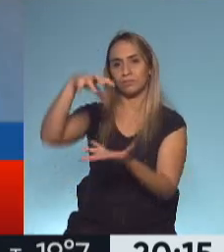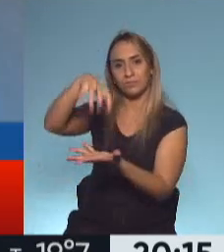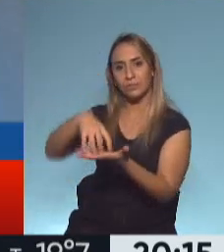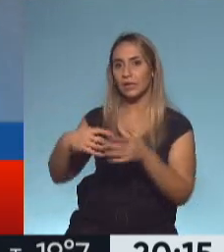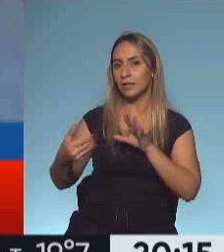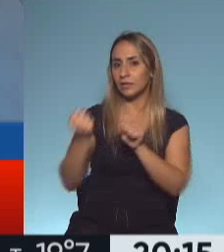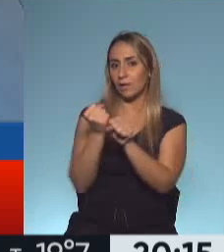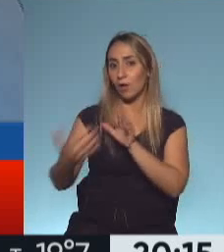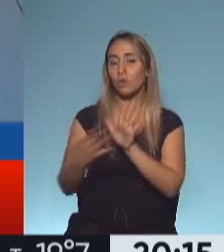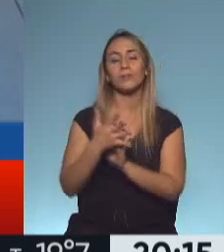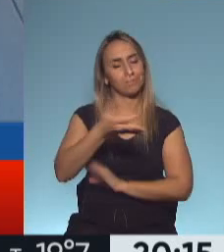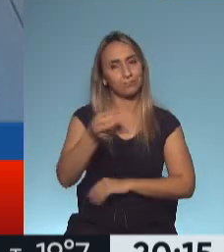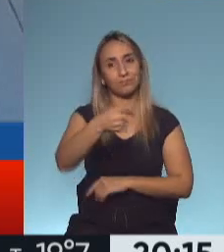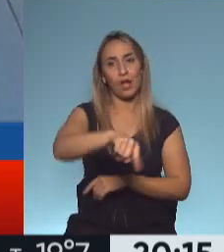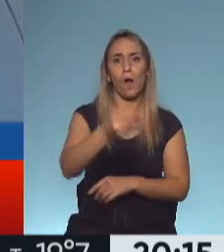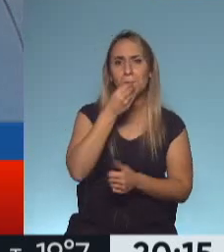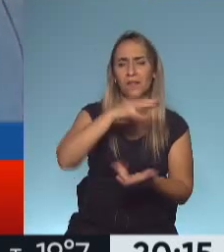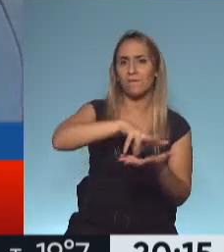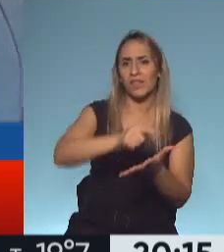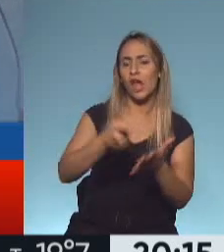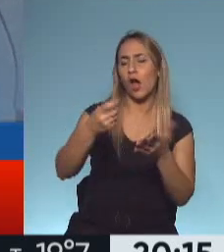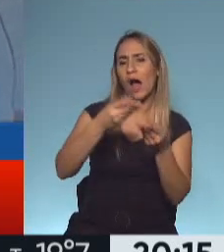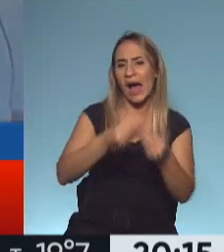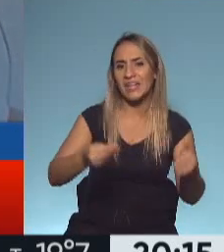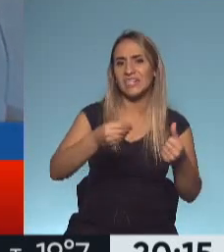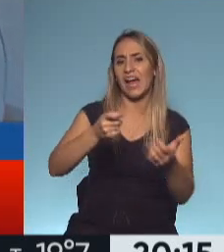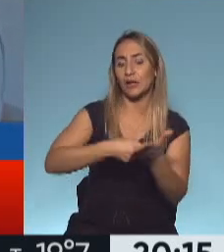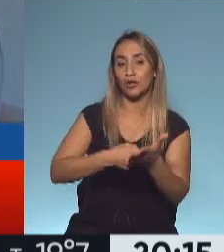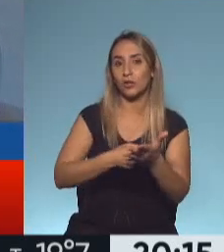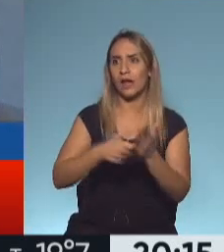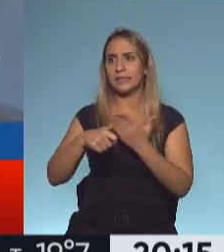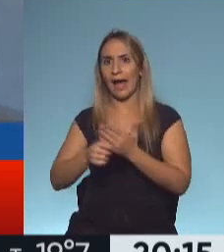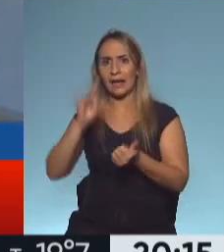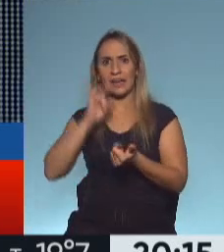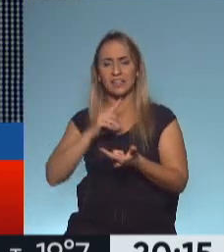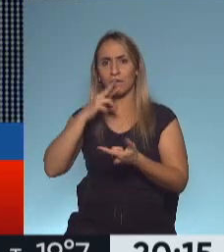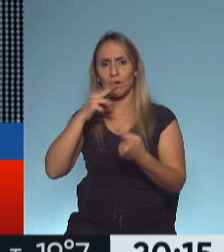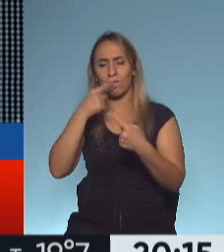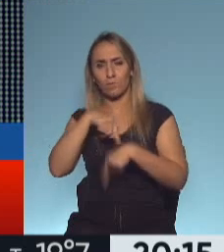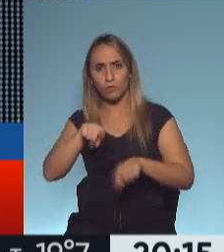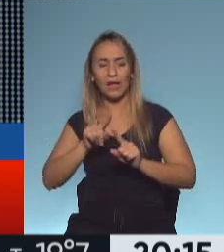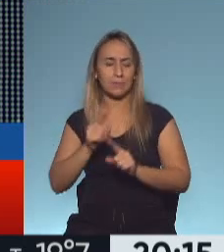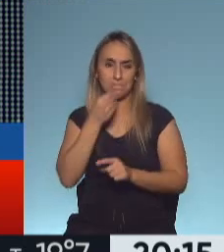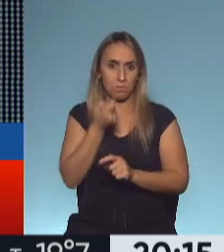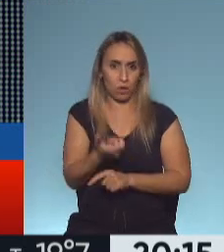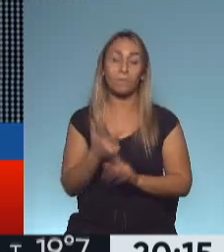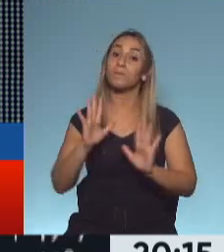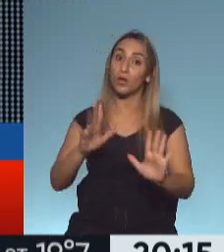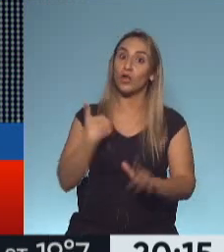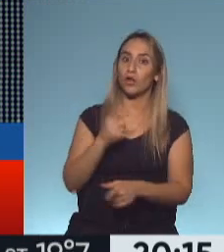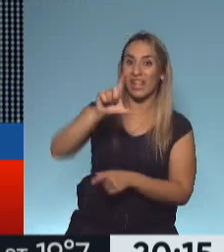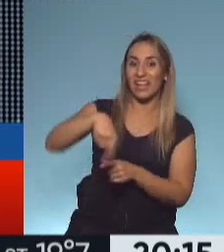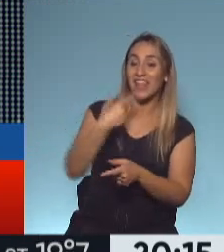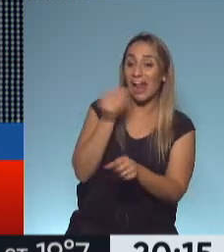En concreto se está comiendo muchos fideos, harina y arroz, poca leche, carne, frutas y verduras. Con el aumento del 50% de tarjeta alimentar, nosotros vamos viendo cómo